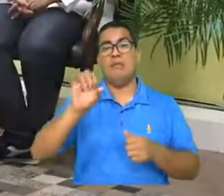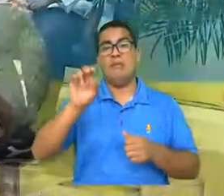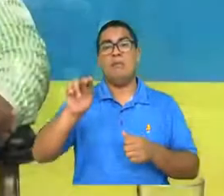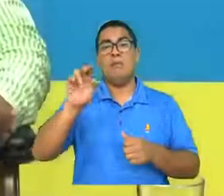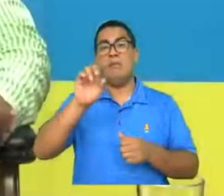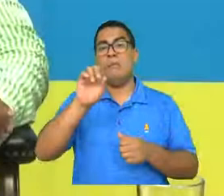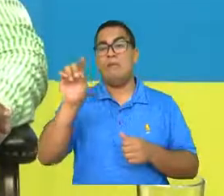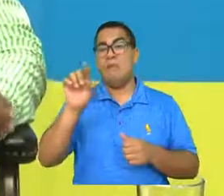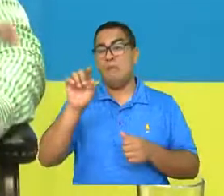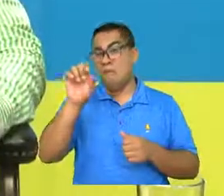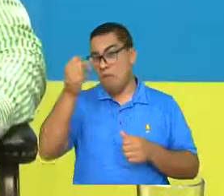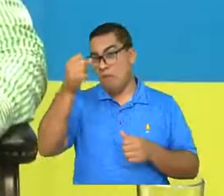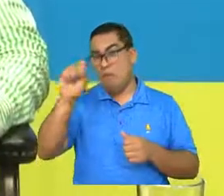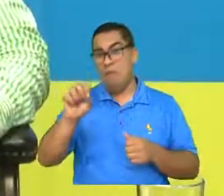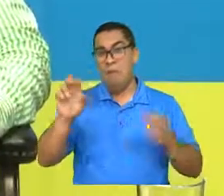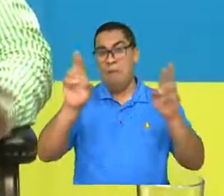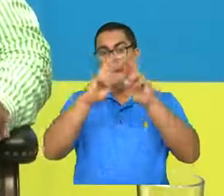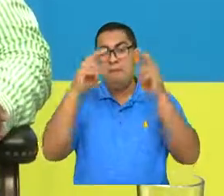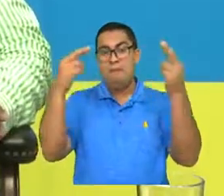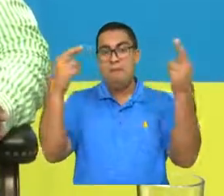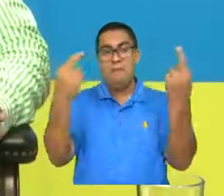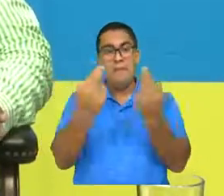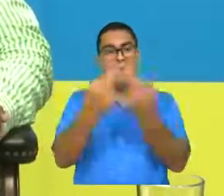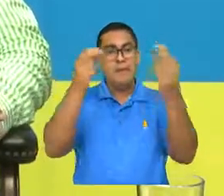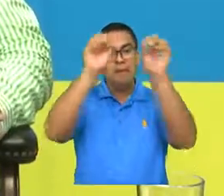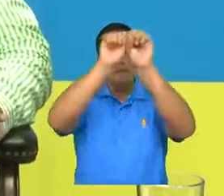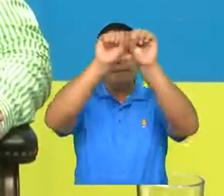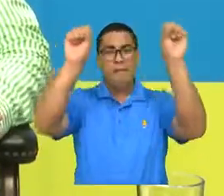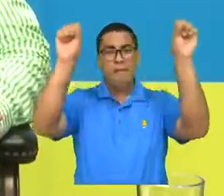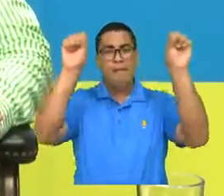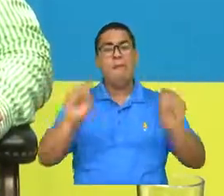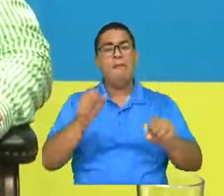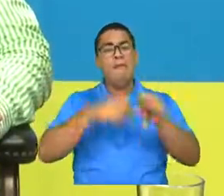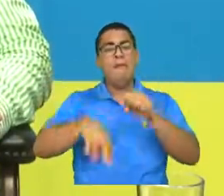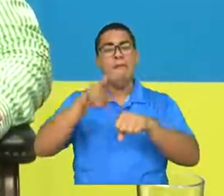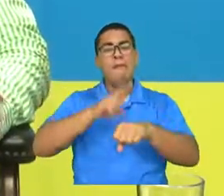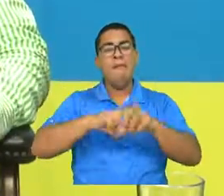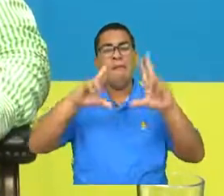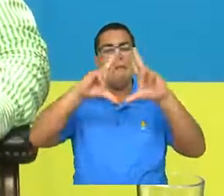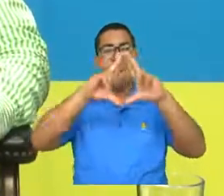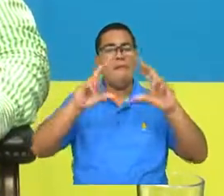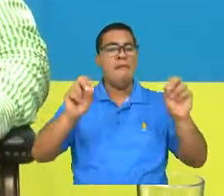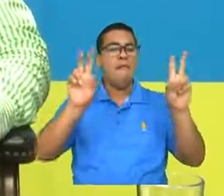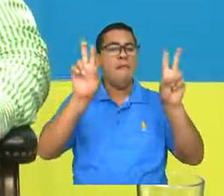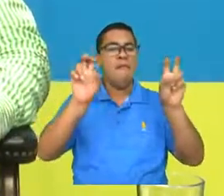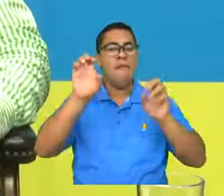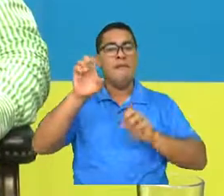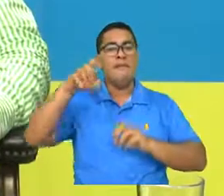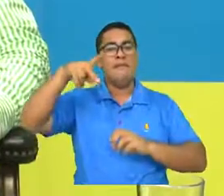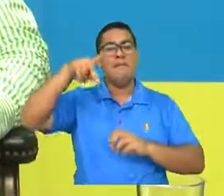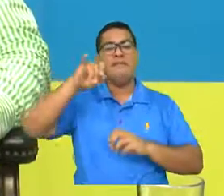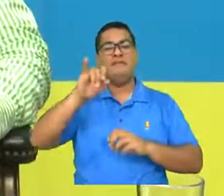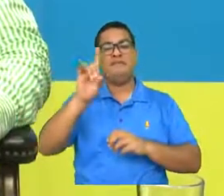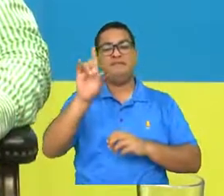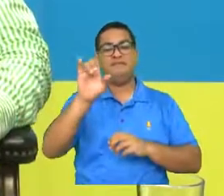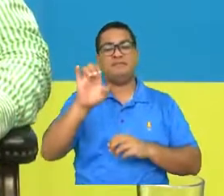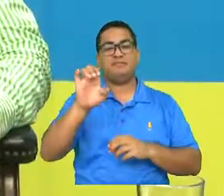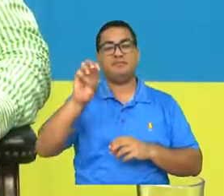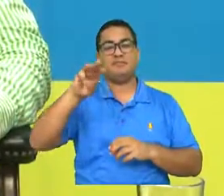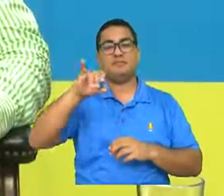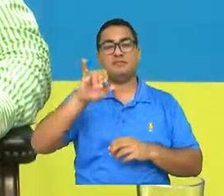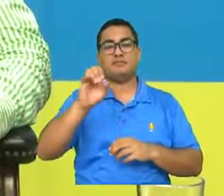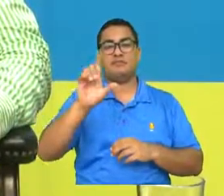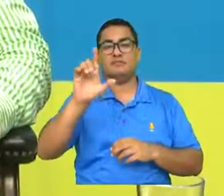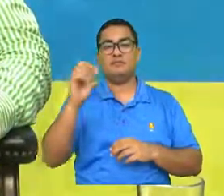de epidemiología a nivel nacional, creo, ¿verdad? Así es. El director de, ¿cómo que se